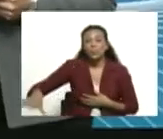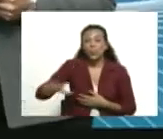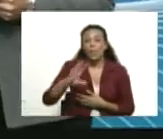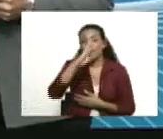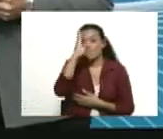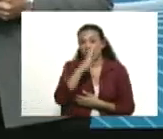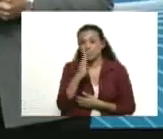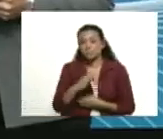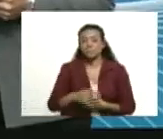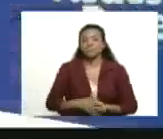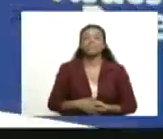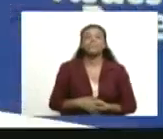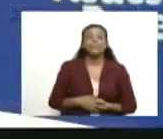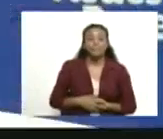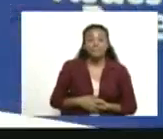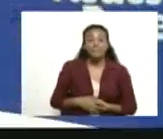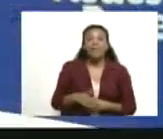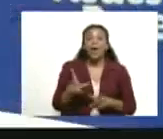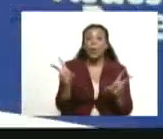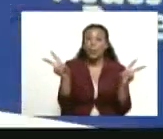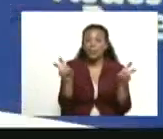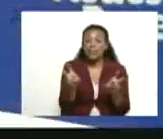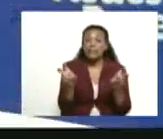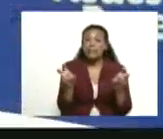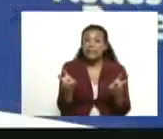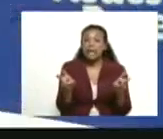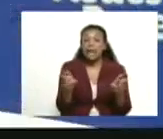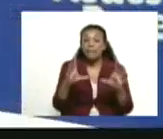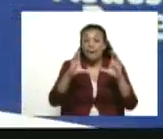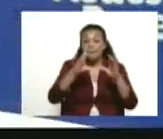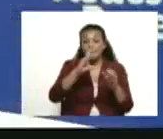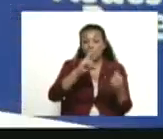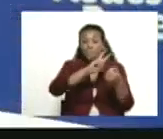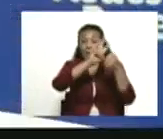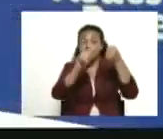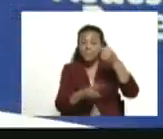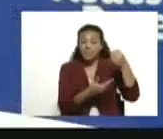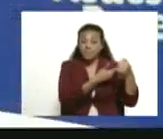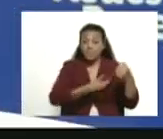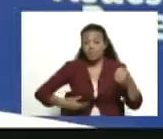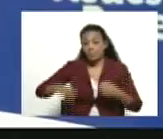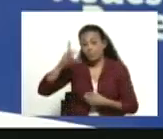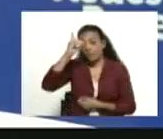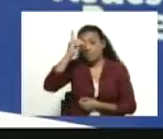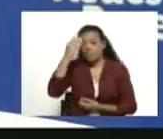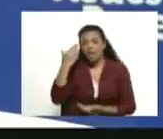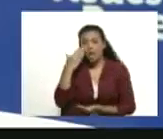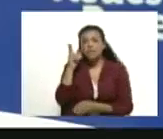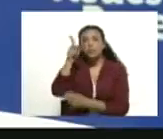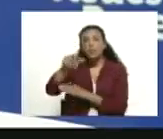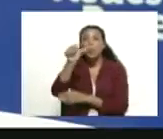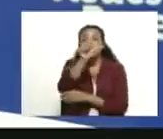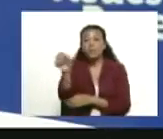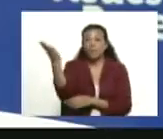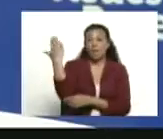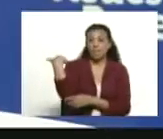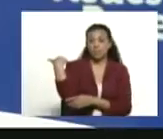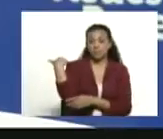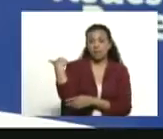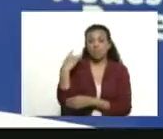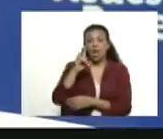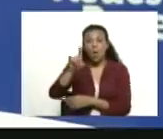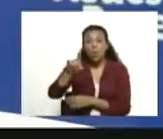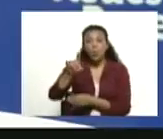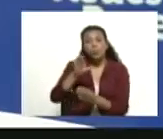Belém. Correcto, tenemos una batalla tremenda. Nuestra vicepresidenta ejecutiva fue hace una semana, el lunes,